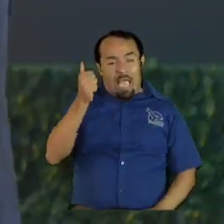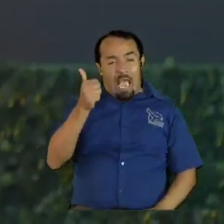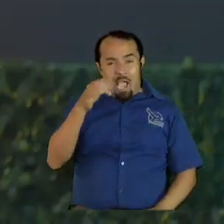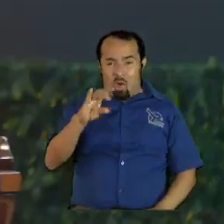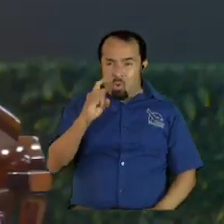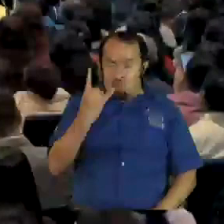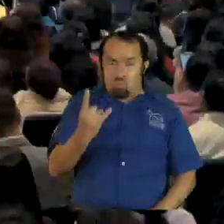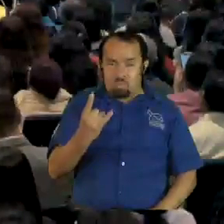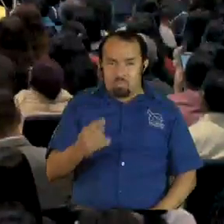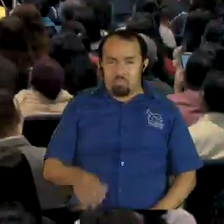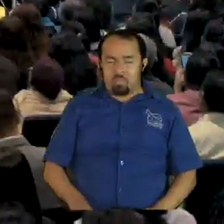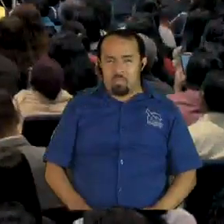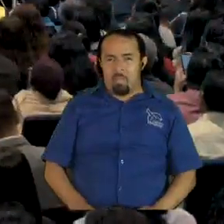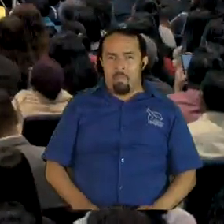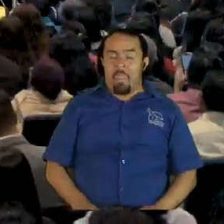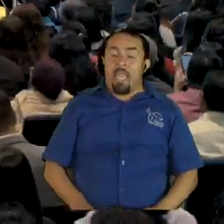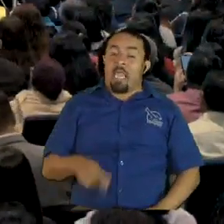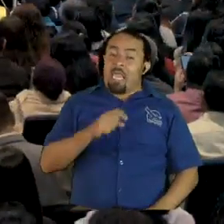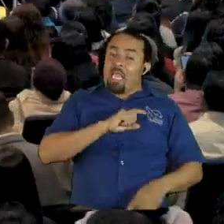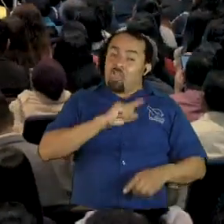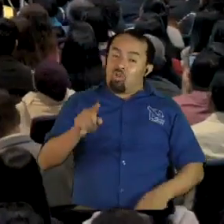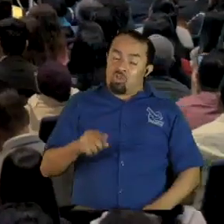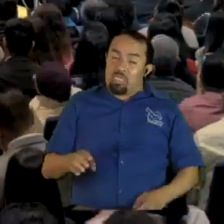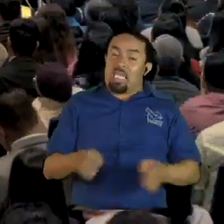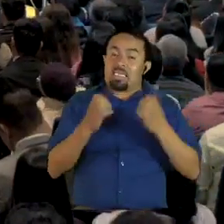Entonces, el castigo purifica el corazón.